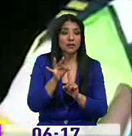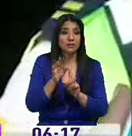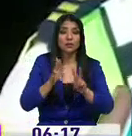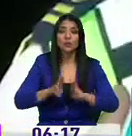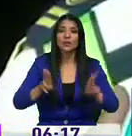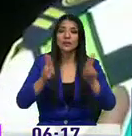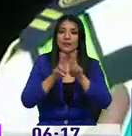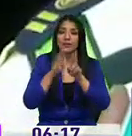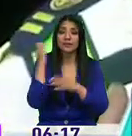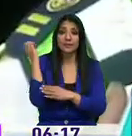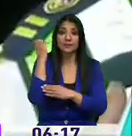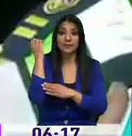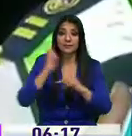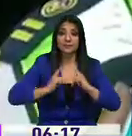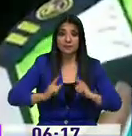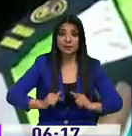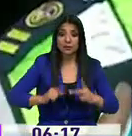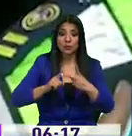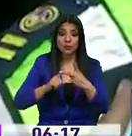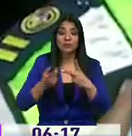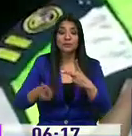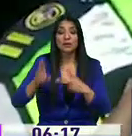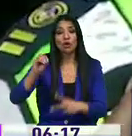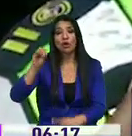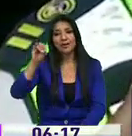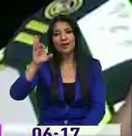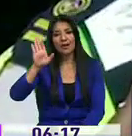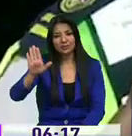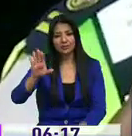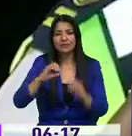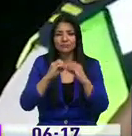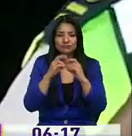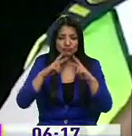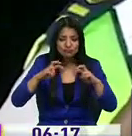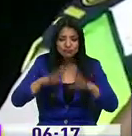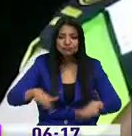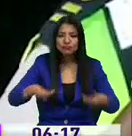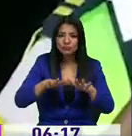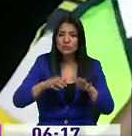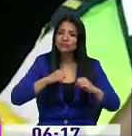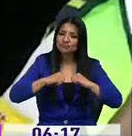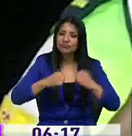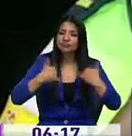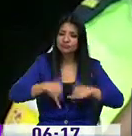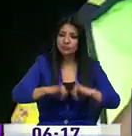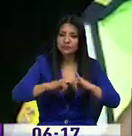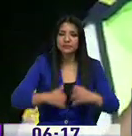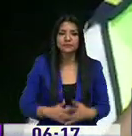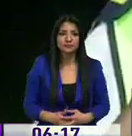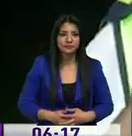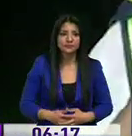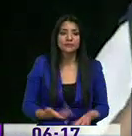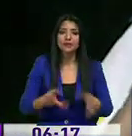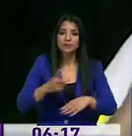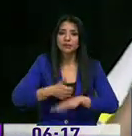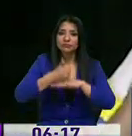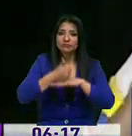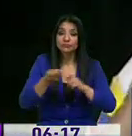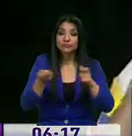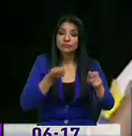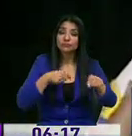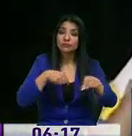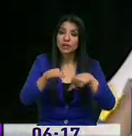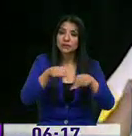de emergencia médica y personal de la vía están haciendo su respectivo trabajo y el personal de control de tránsito tratando de